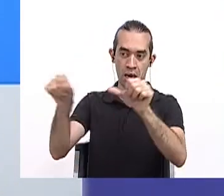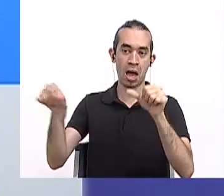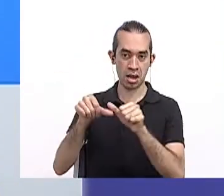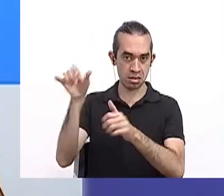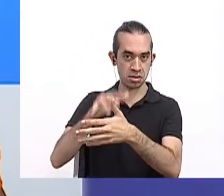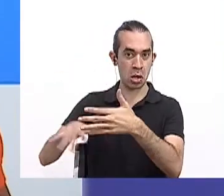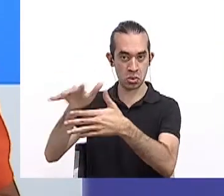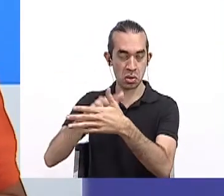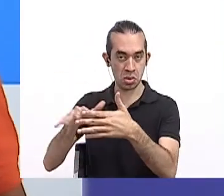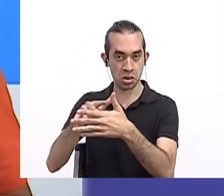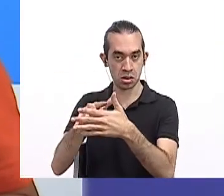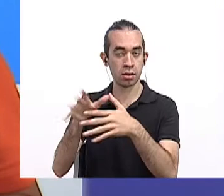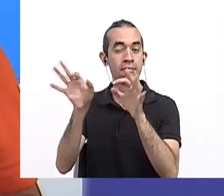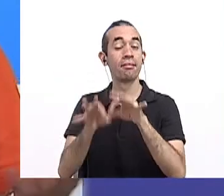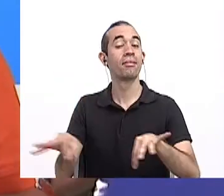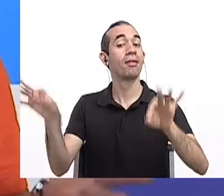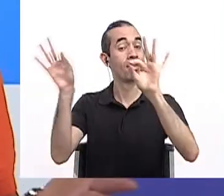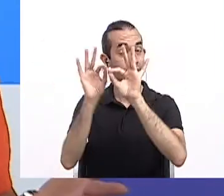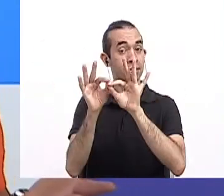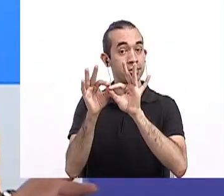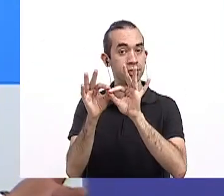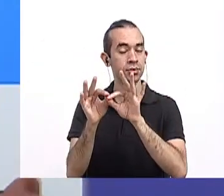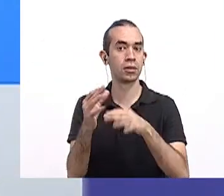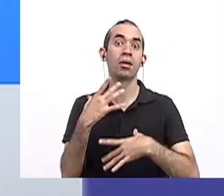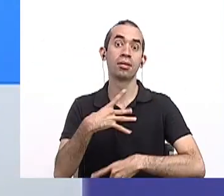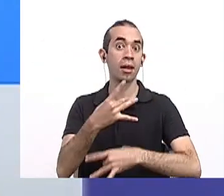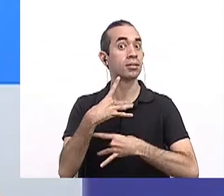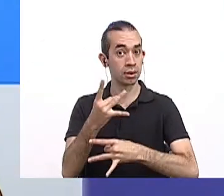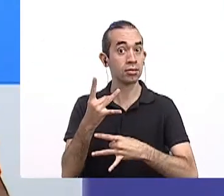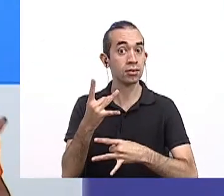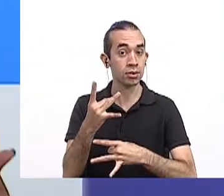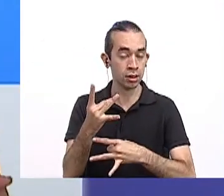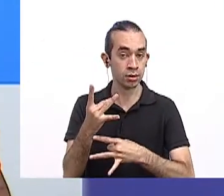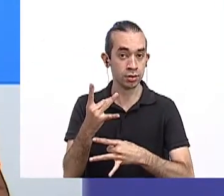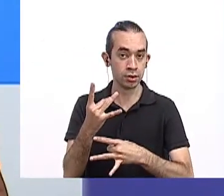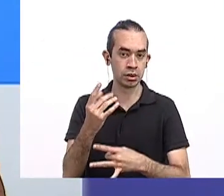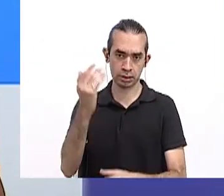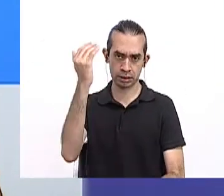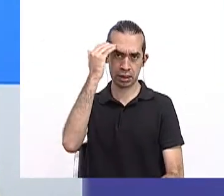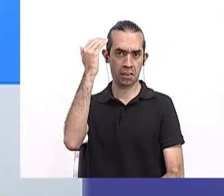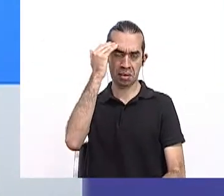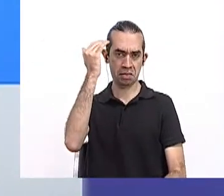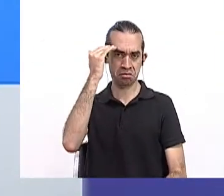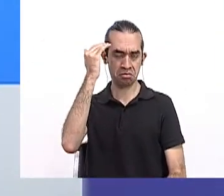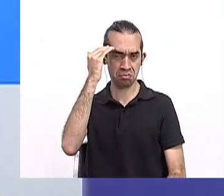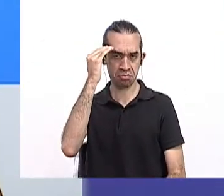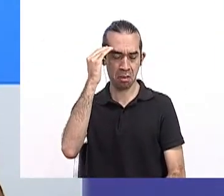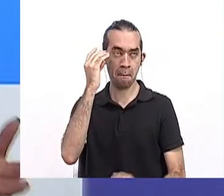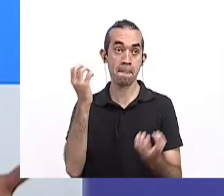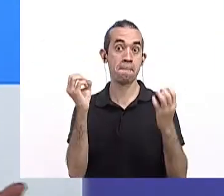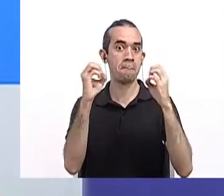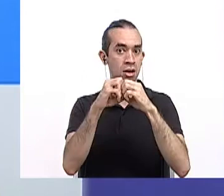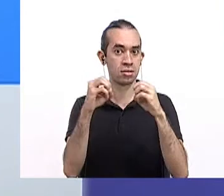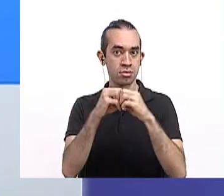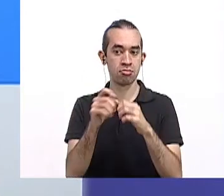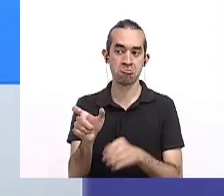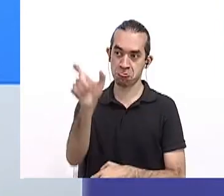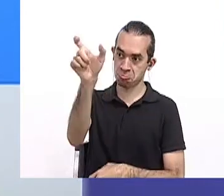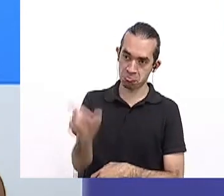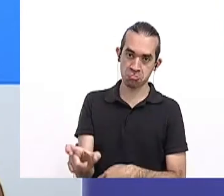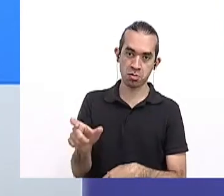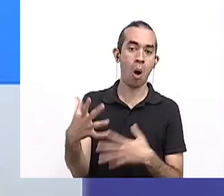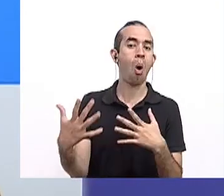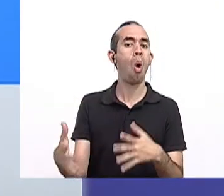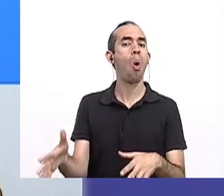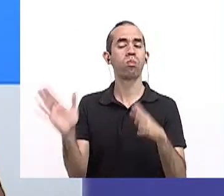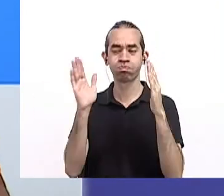estudio es muy importante y es muy interesante también tener un poquito de conocimiento adicional de personas que se han dedicado